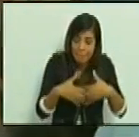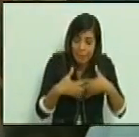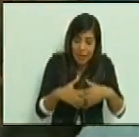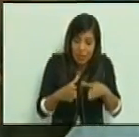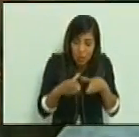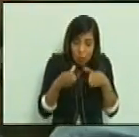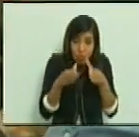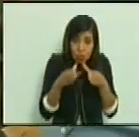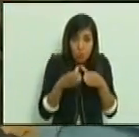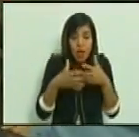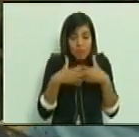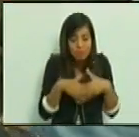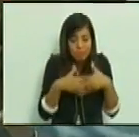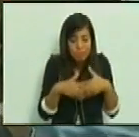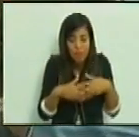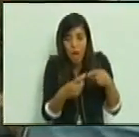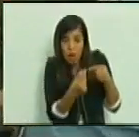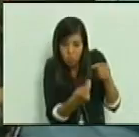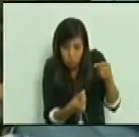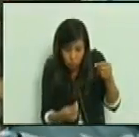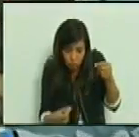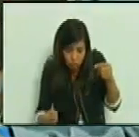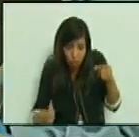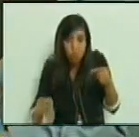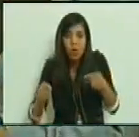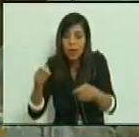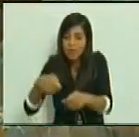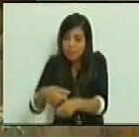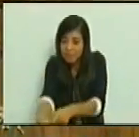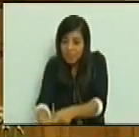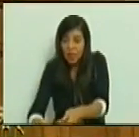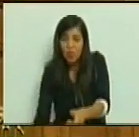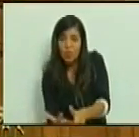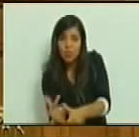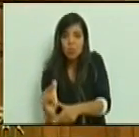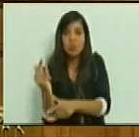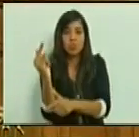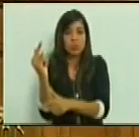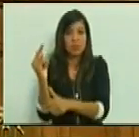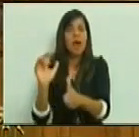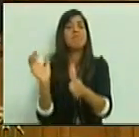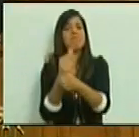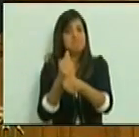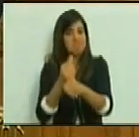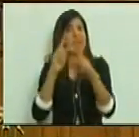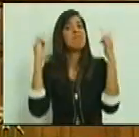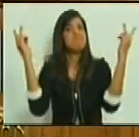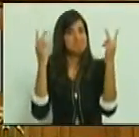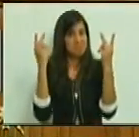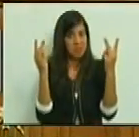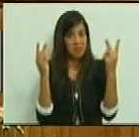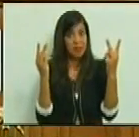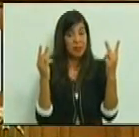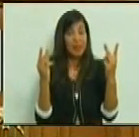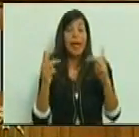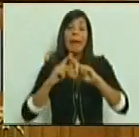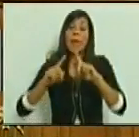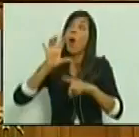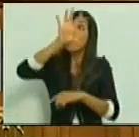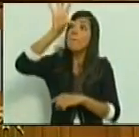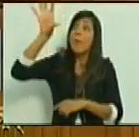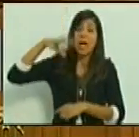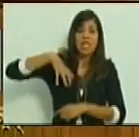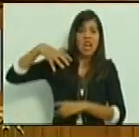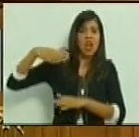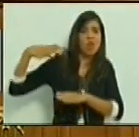sustrato gelatinoso requerido para producir esta semilla. En el marco de ese bloqueo se crea